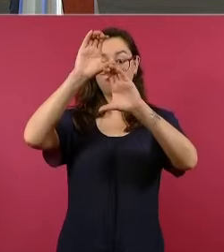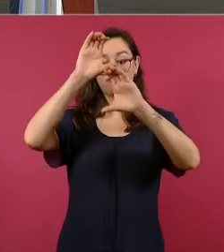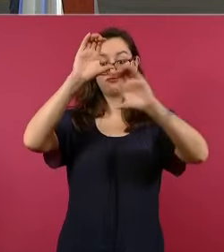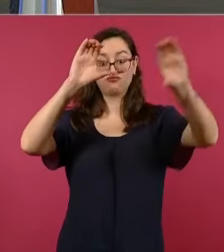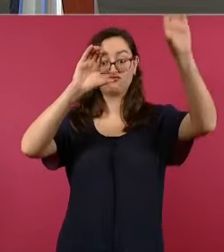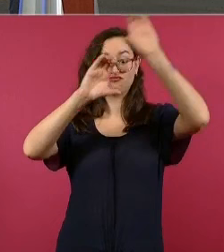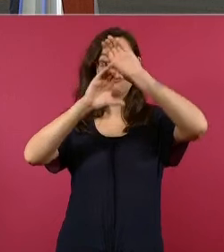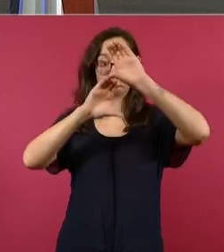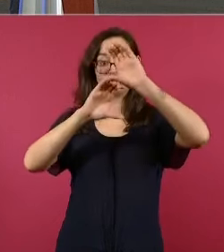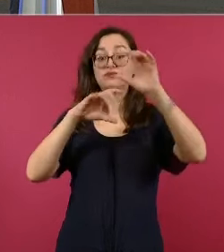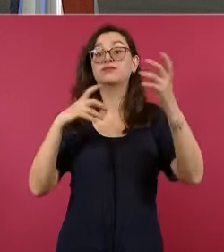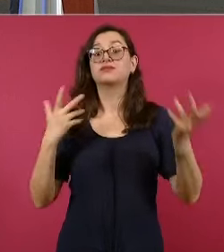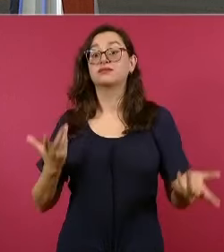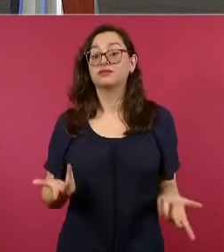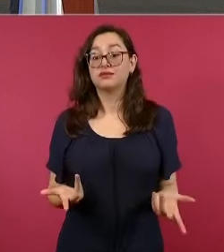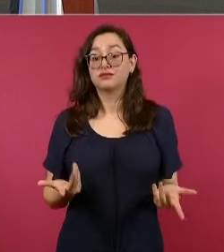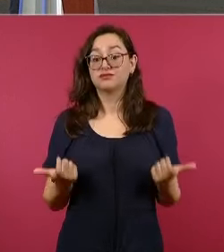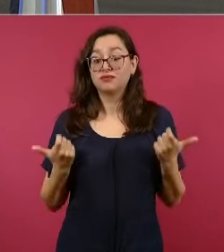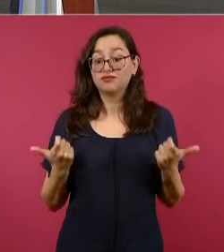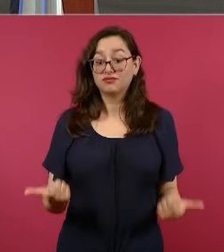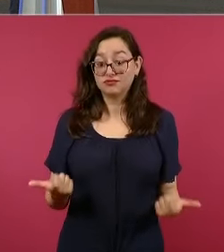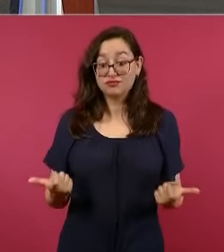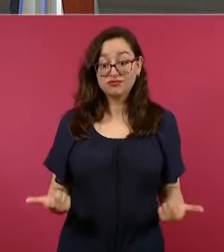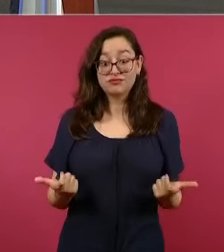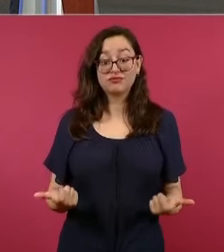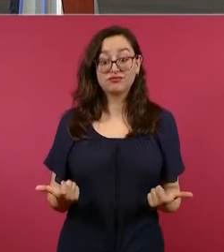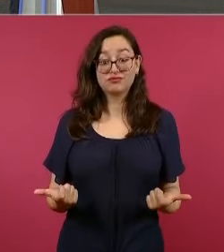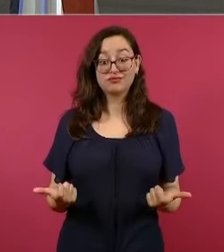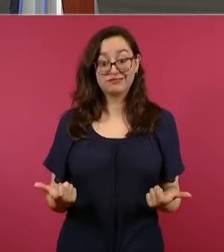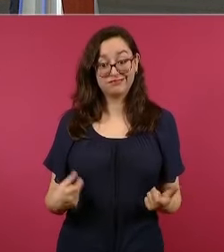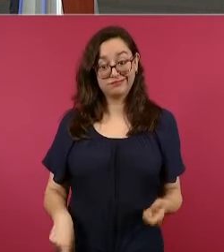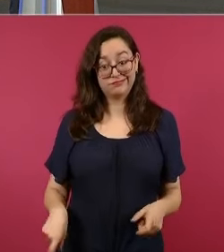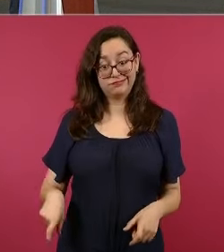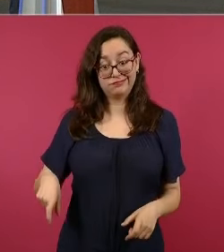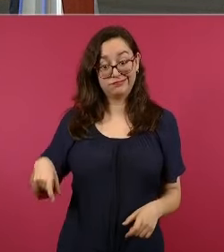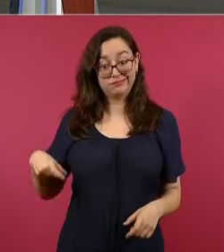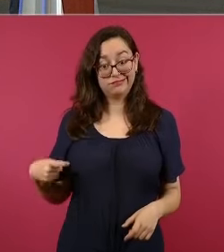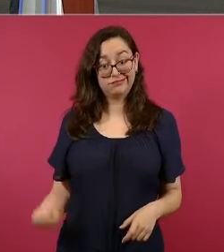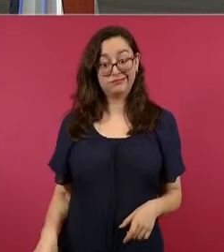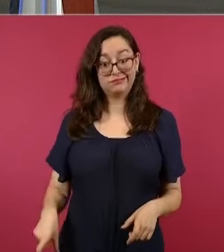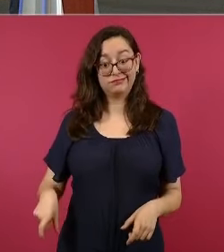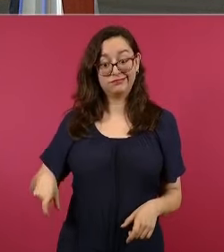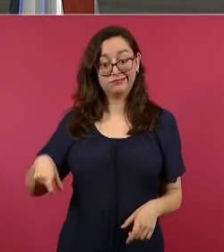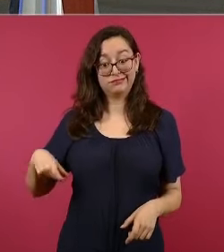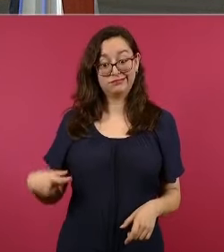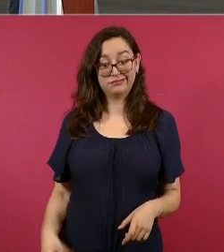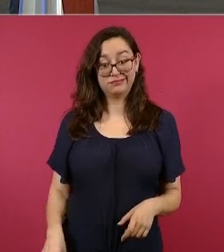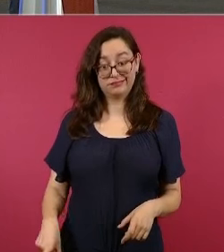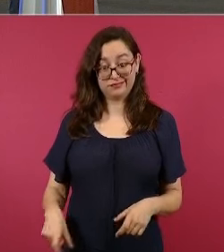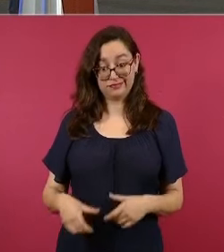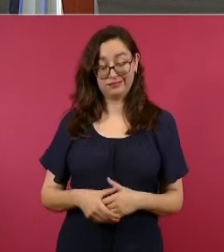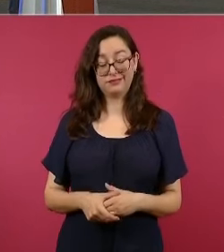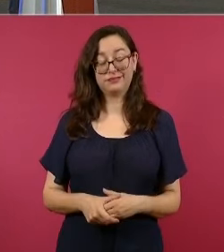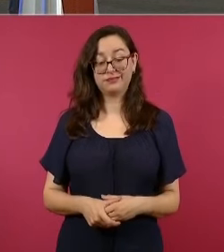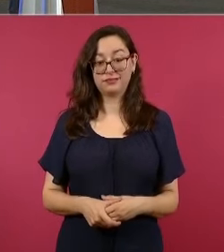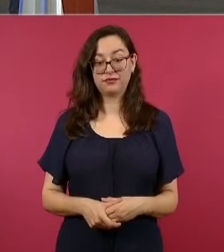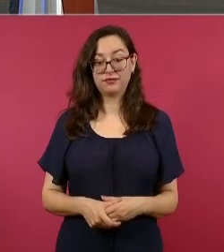pues es una cantidad adicional